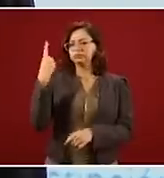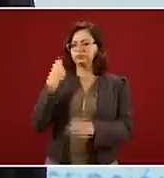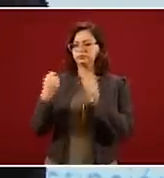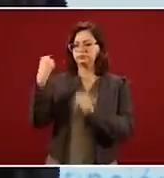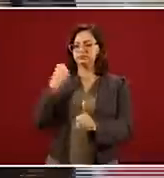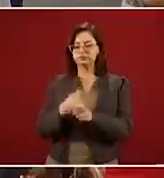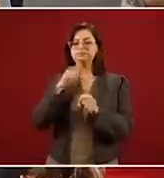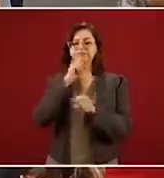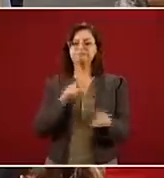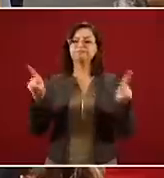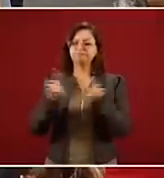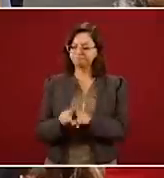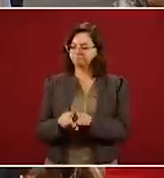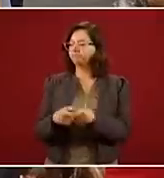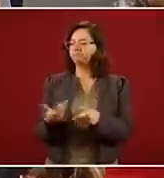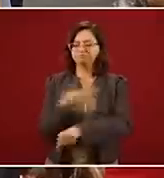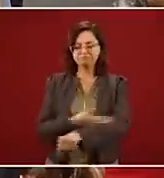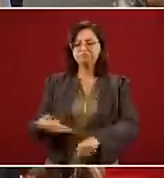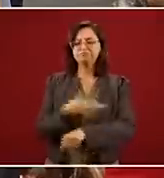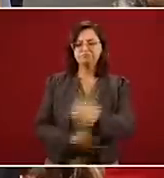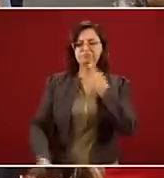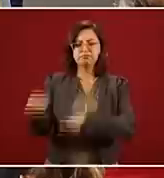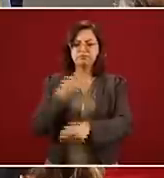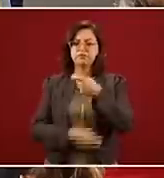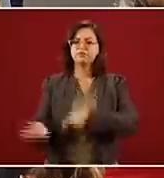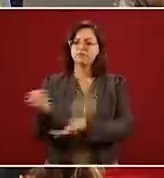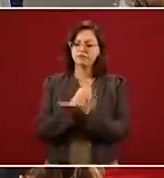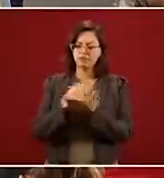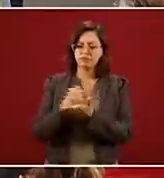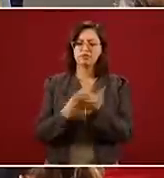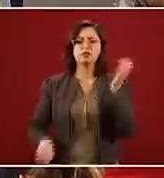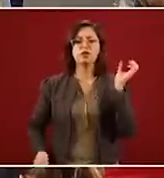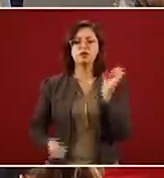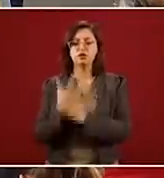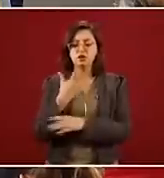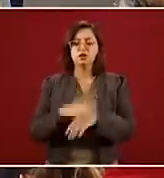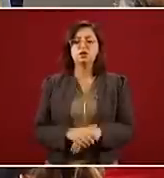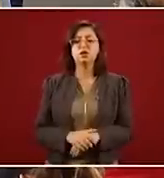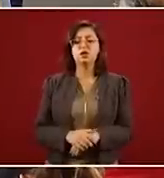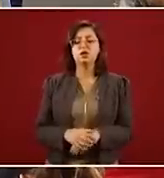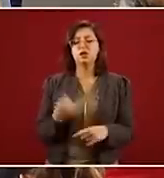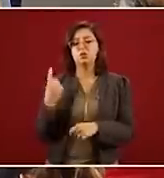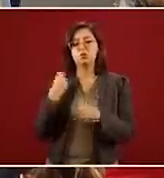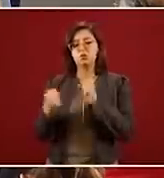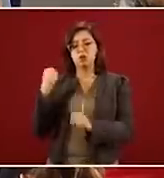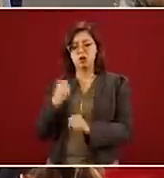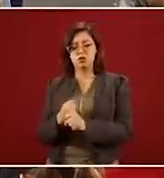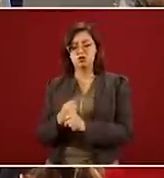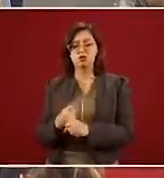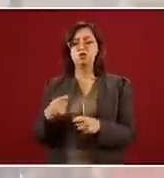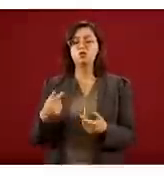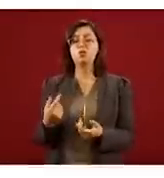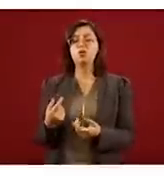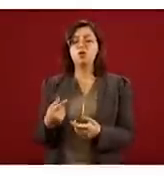refinanciamiento. La que sigue, por favor. Esta fue la del año pasado y esta fue la de este año. El año